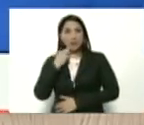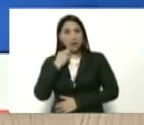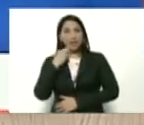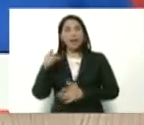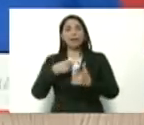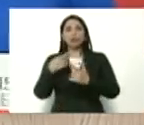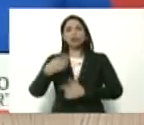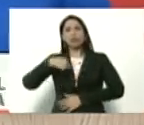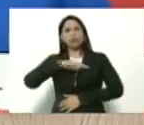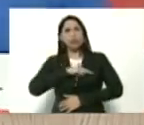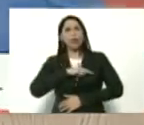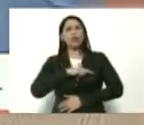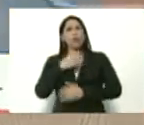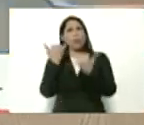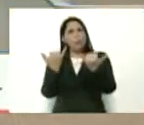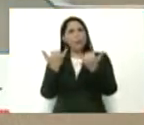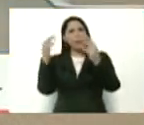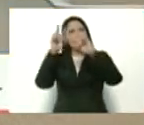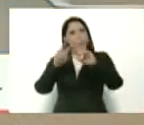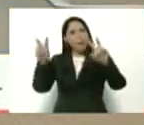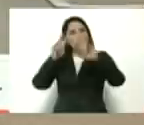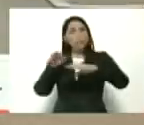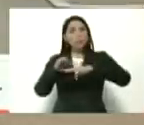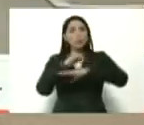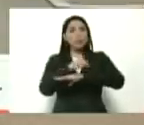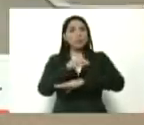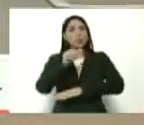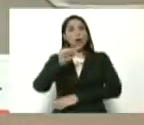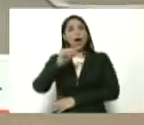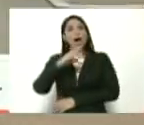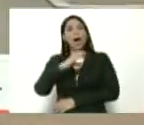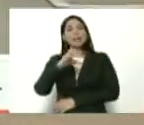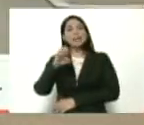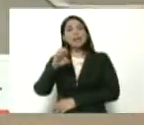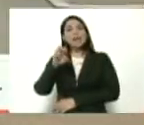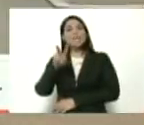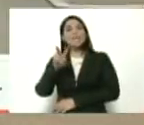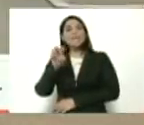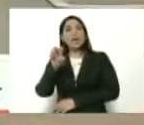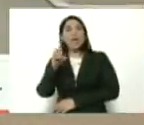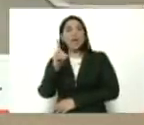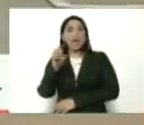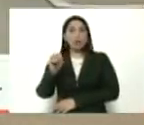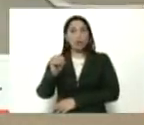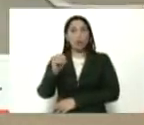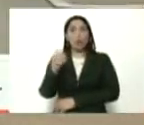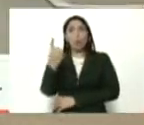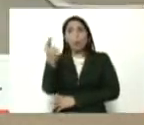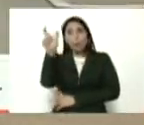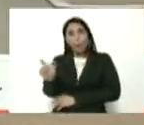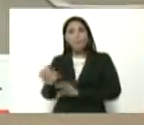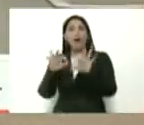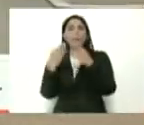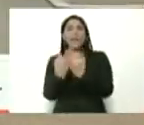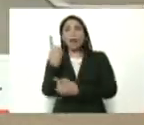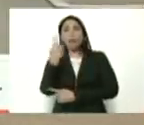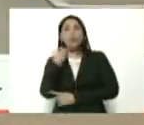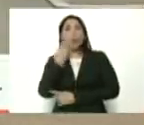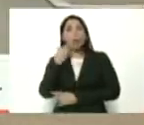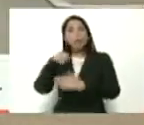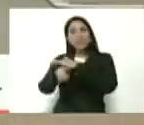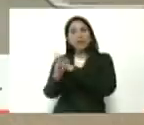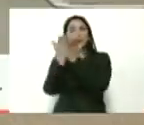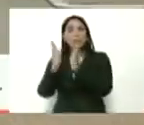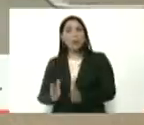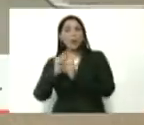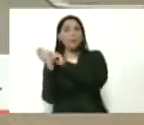el pesquisaje del municipio Acevedo. Se trata de una familiar de uno de estos jóvenes internos en la academia